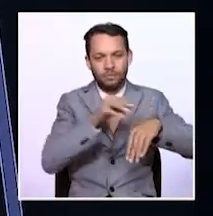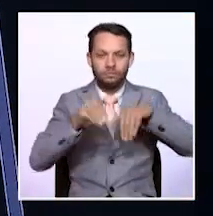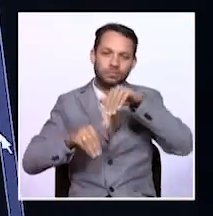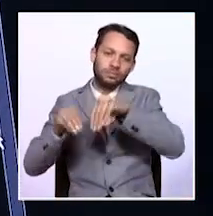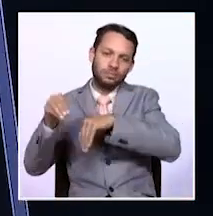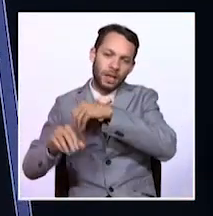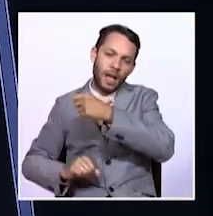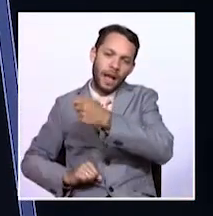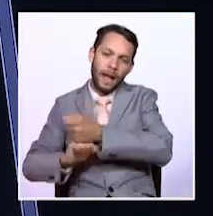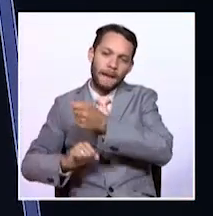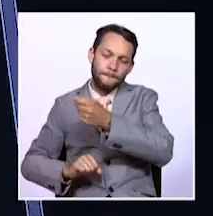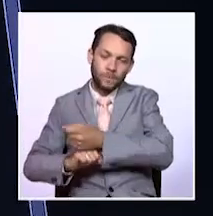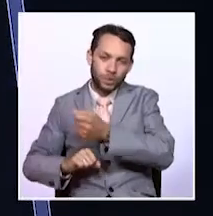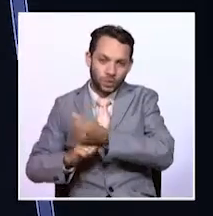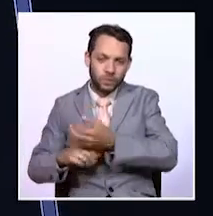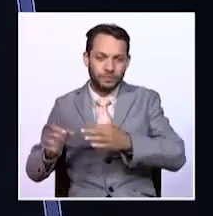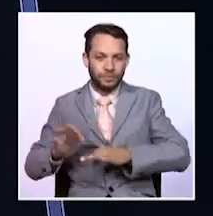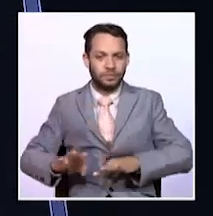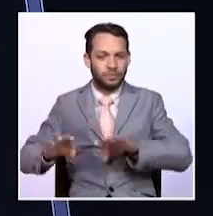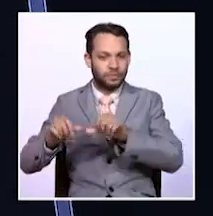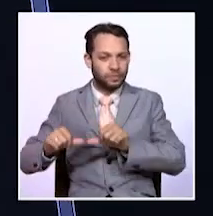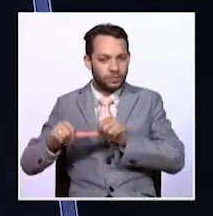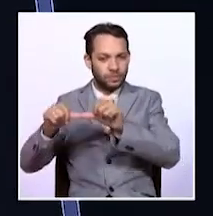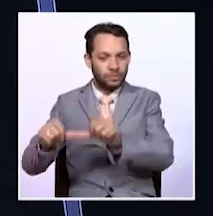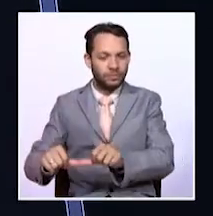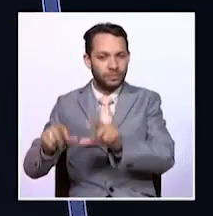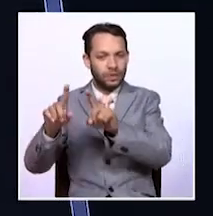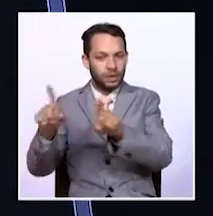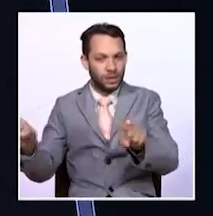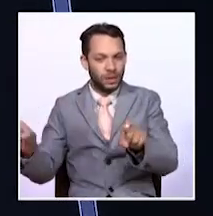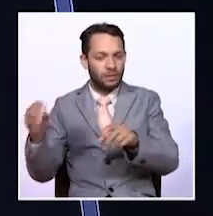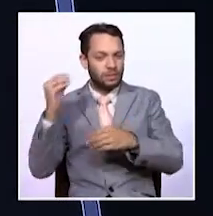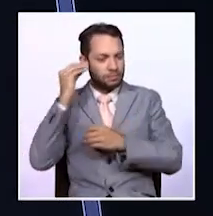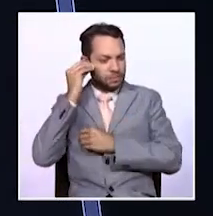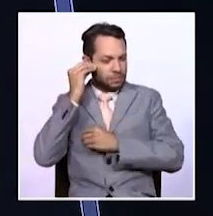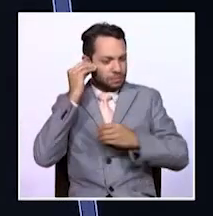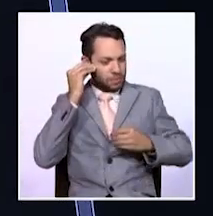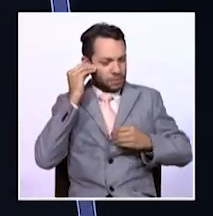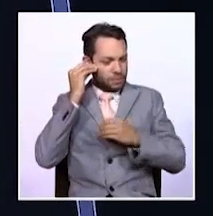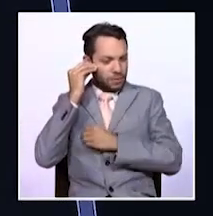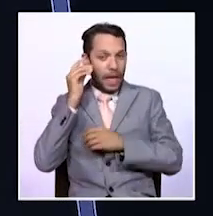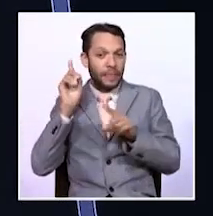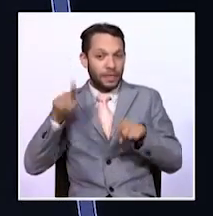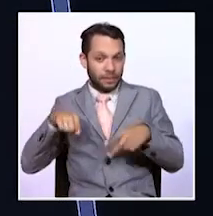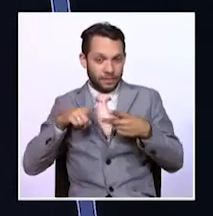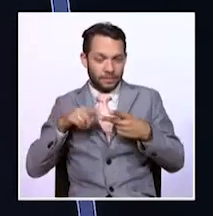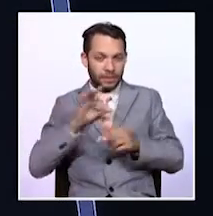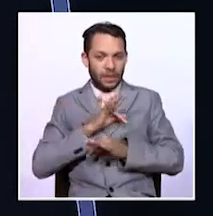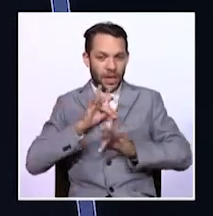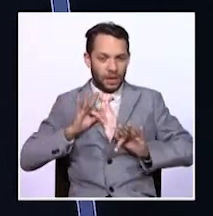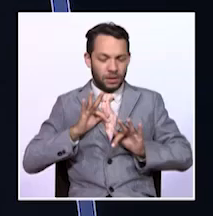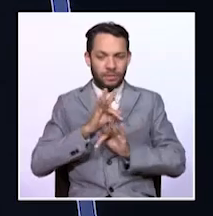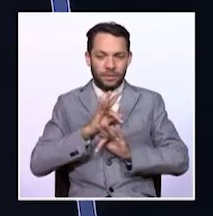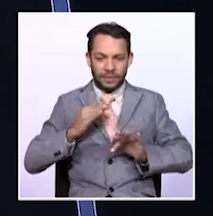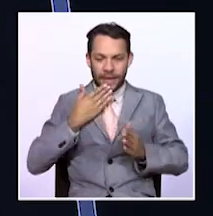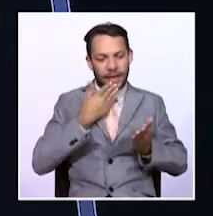potencializar todo un abordaje diagnóstico y terapéutico a través de